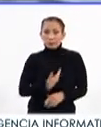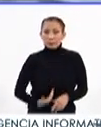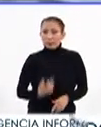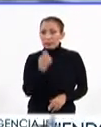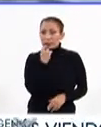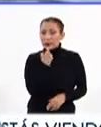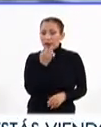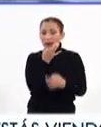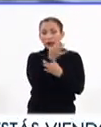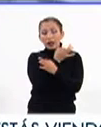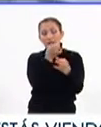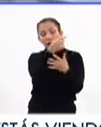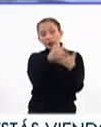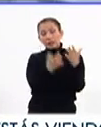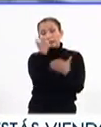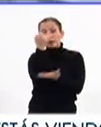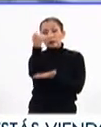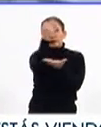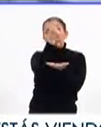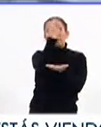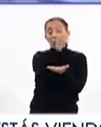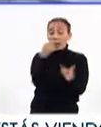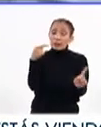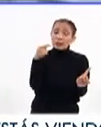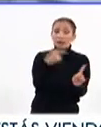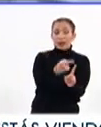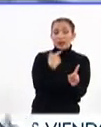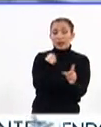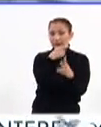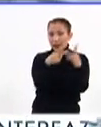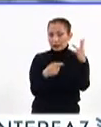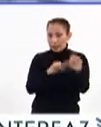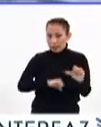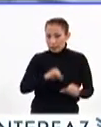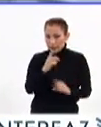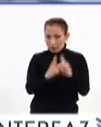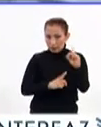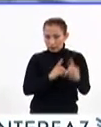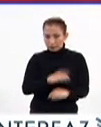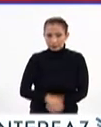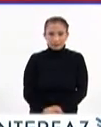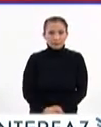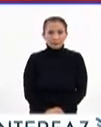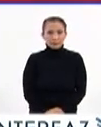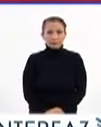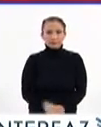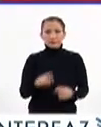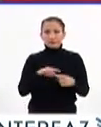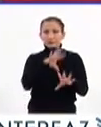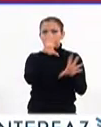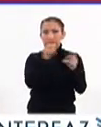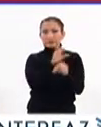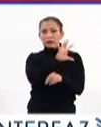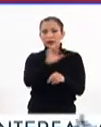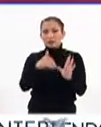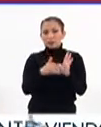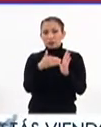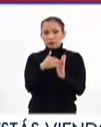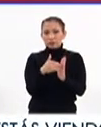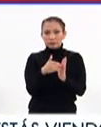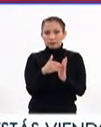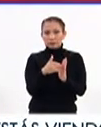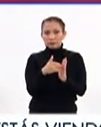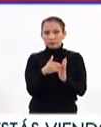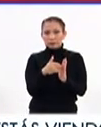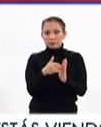la República dio a conocer el presupuesto destinado principalmente a 3 actividades deportivas. Son en total 500 millones,